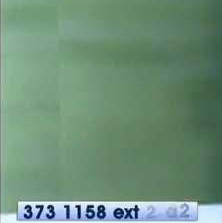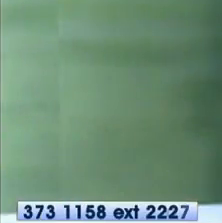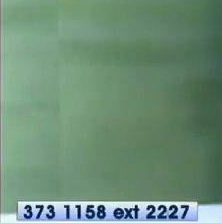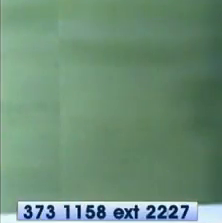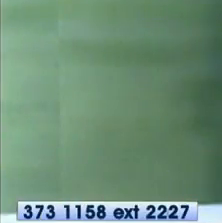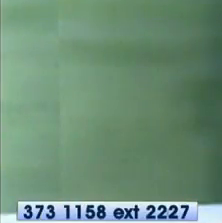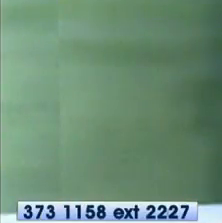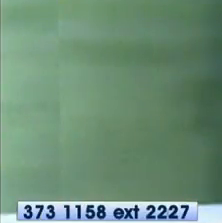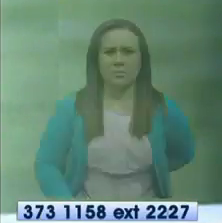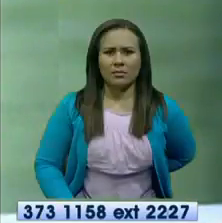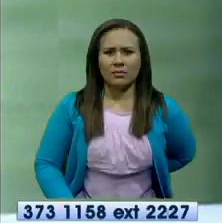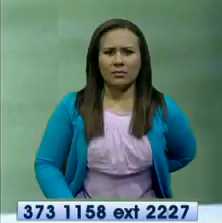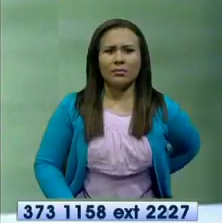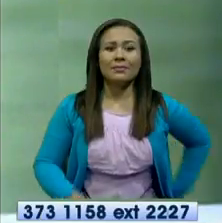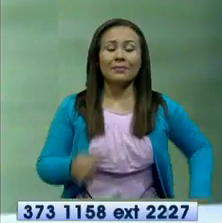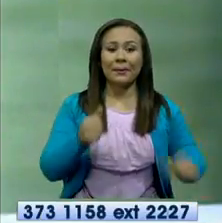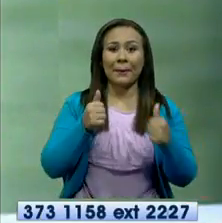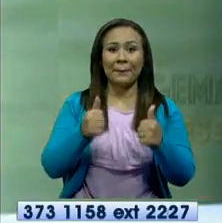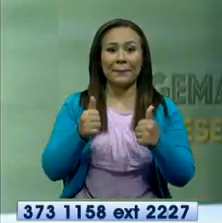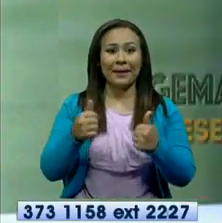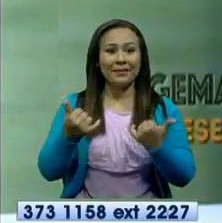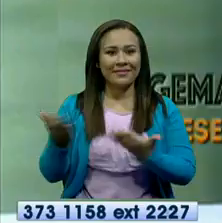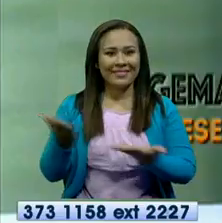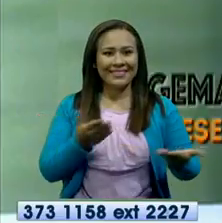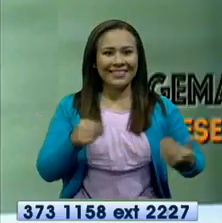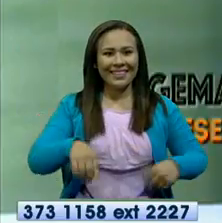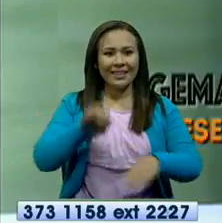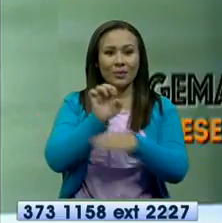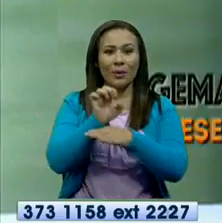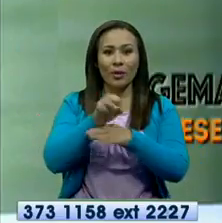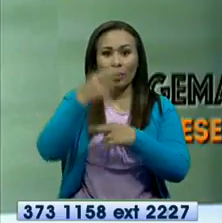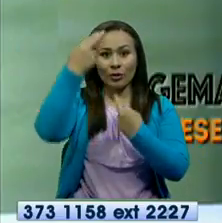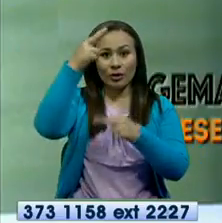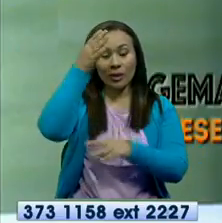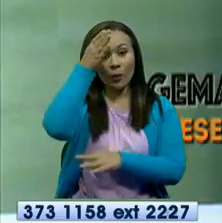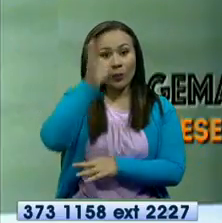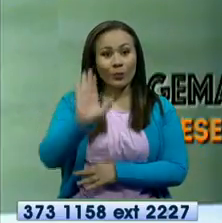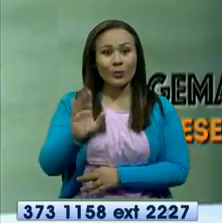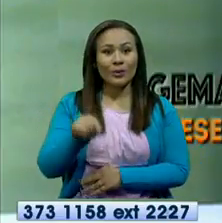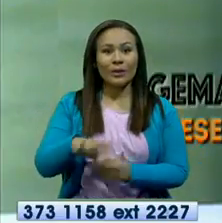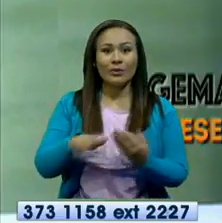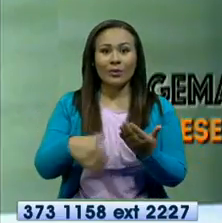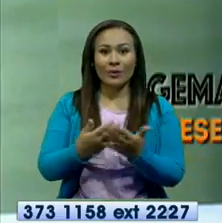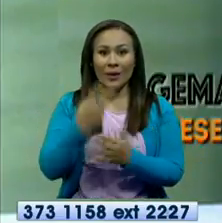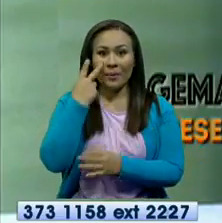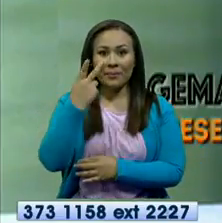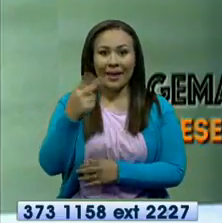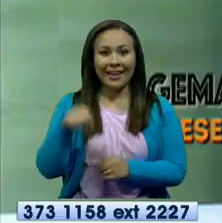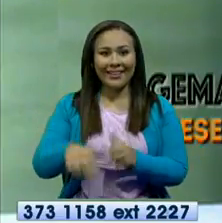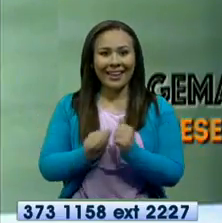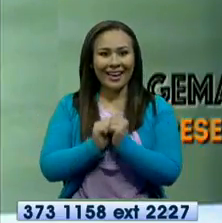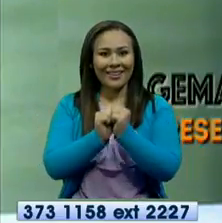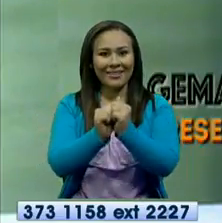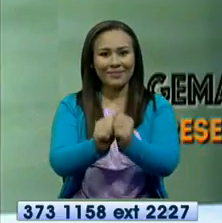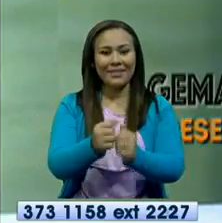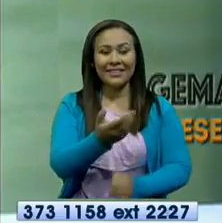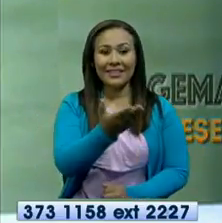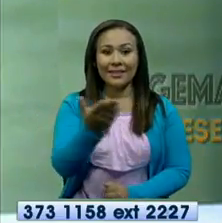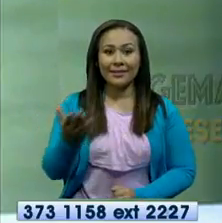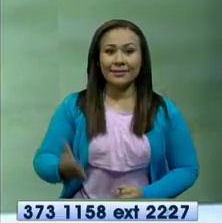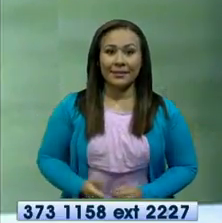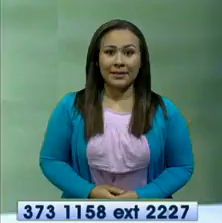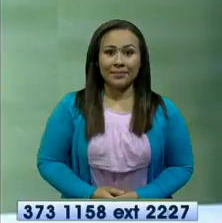qué tal televidentes bienvenidos a una nueva entrega de ecuador multicolor soy gema tanto si los acompañaré en este espacio hoy